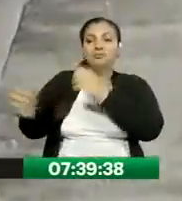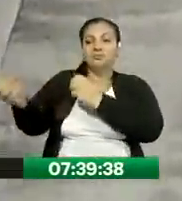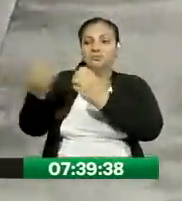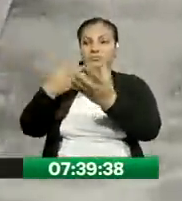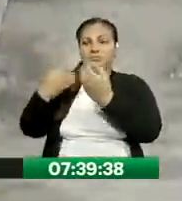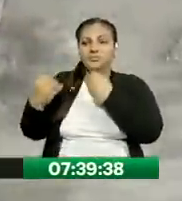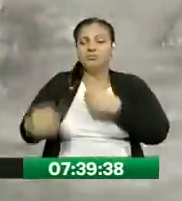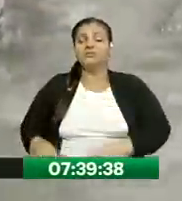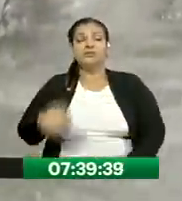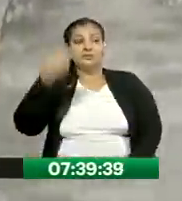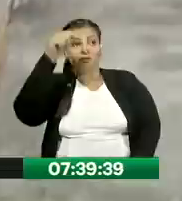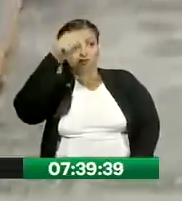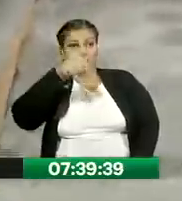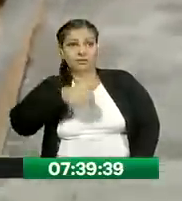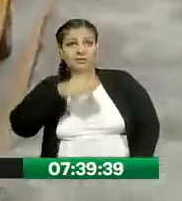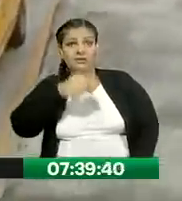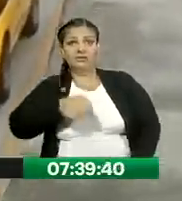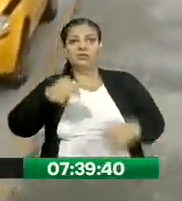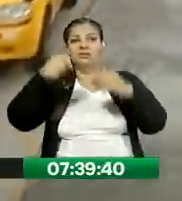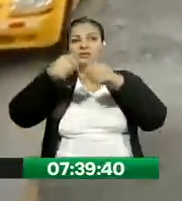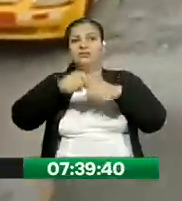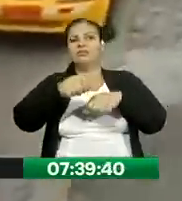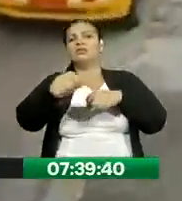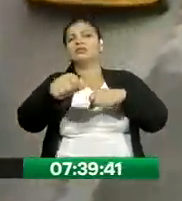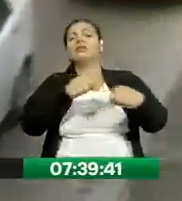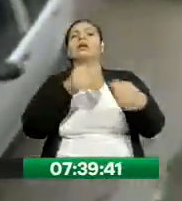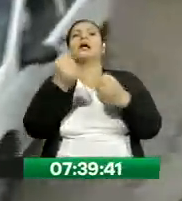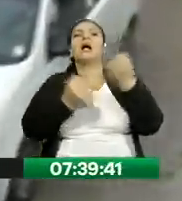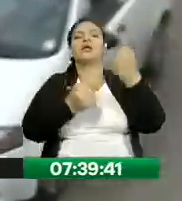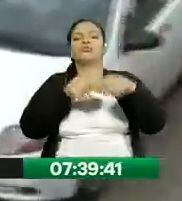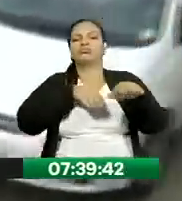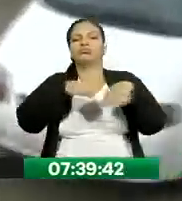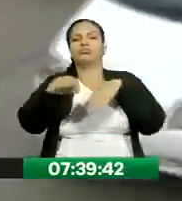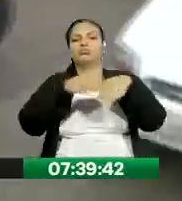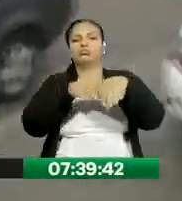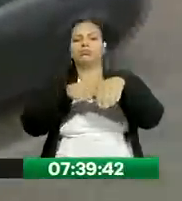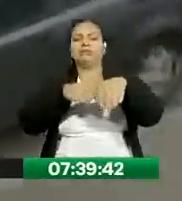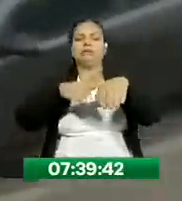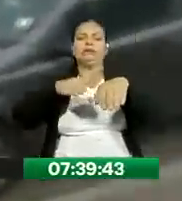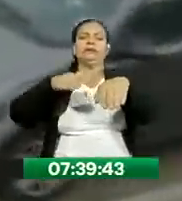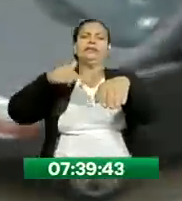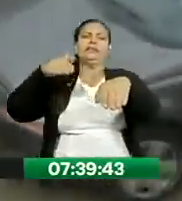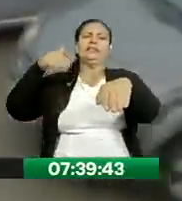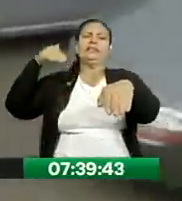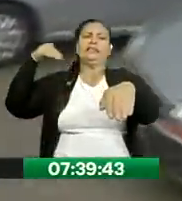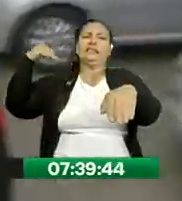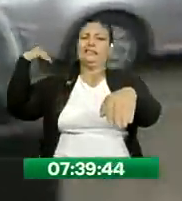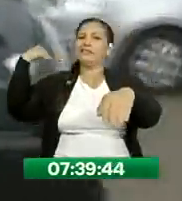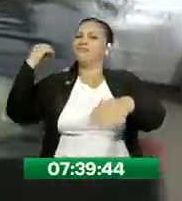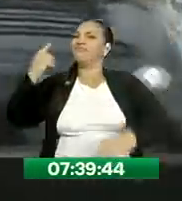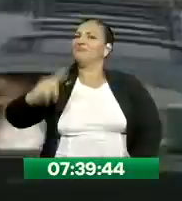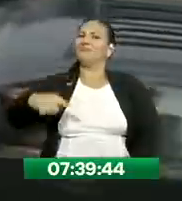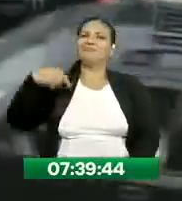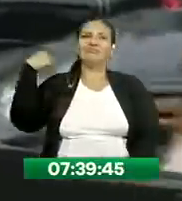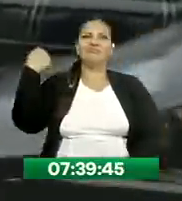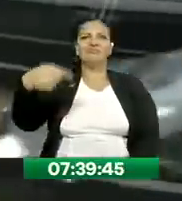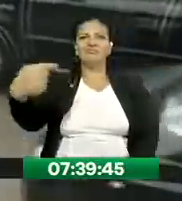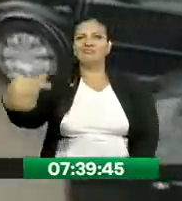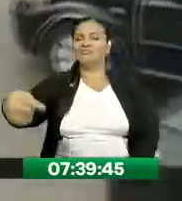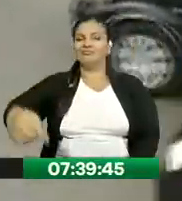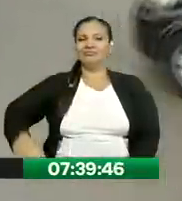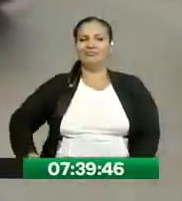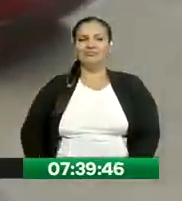transitar por la avenida Francisco de Orellana, parece que ya es costumbre de todos los días, de cada